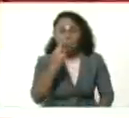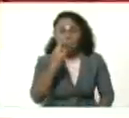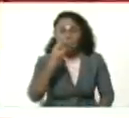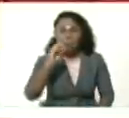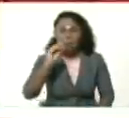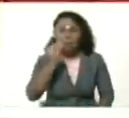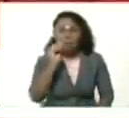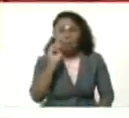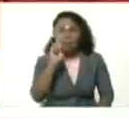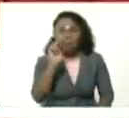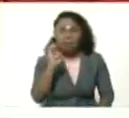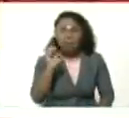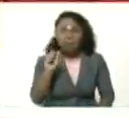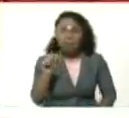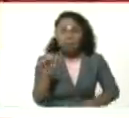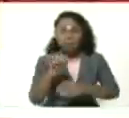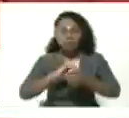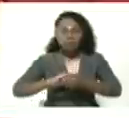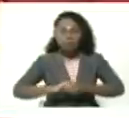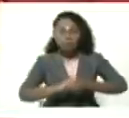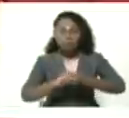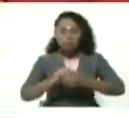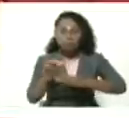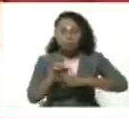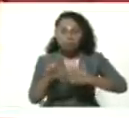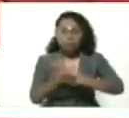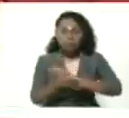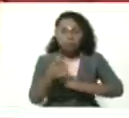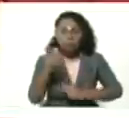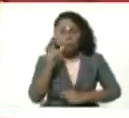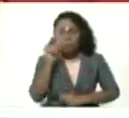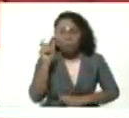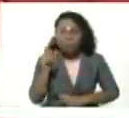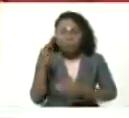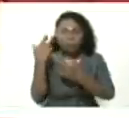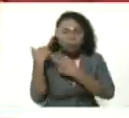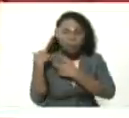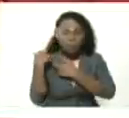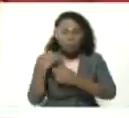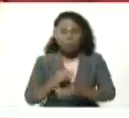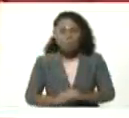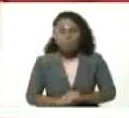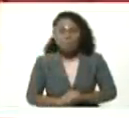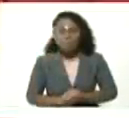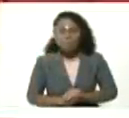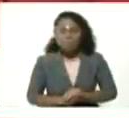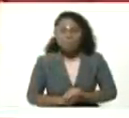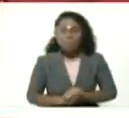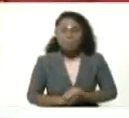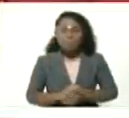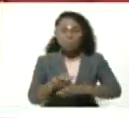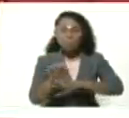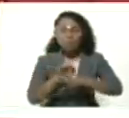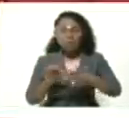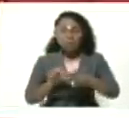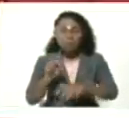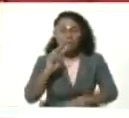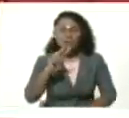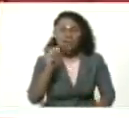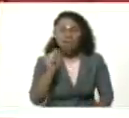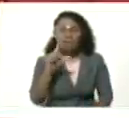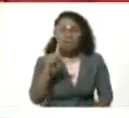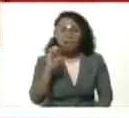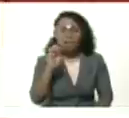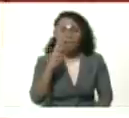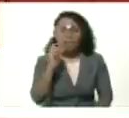Municipio Trujillo, Carlos Terán. Municipio Urdaneta, Wilmer Andara. Municipio Valera, Angie